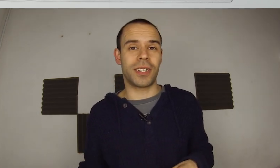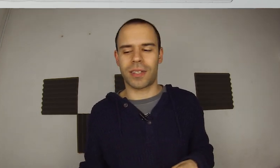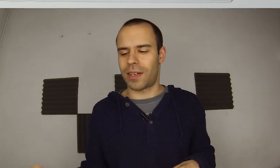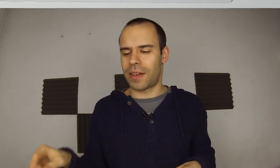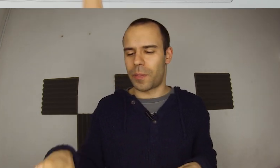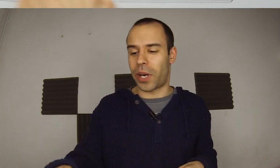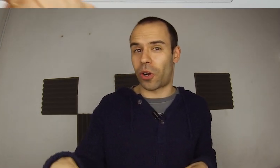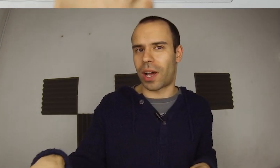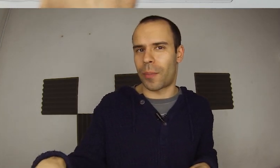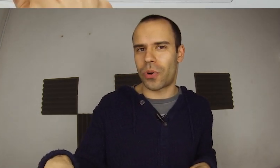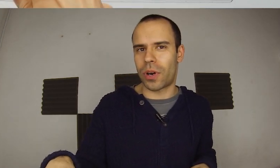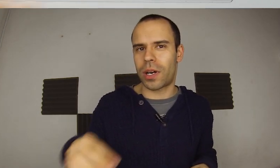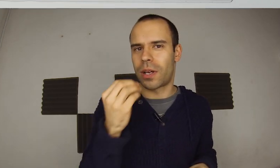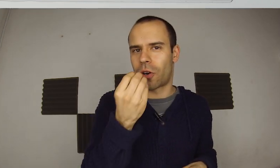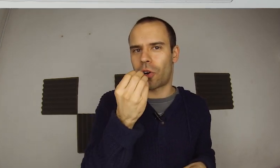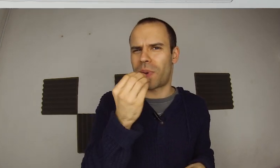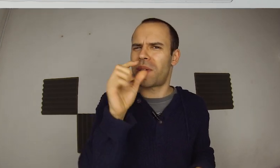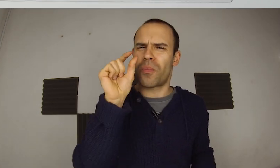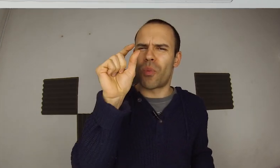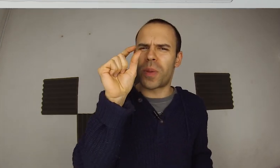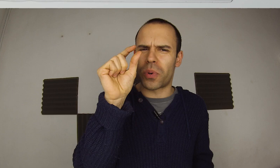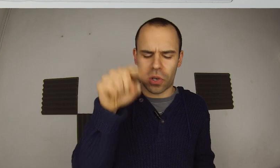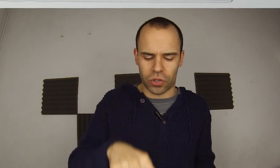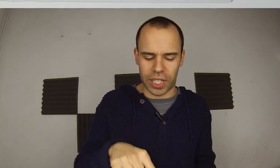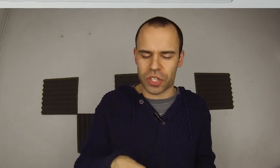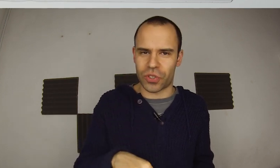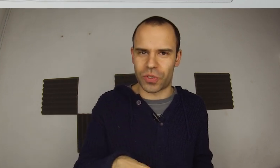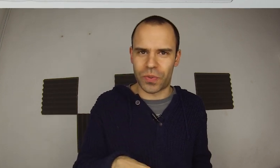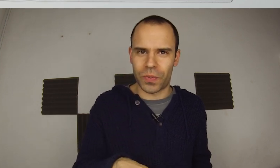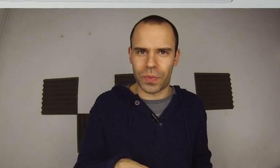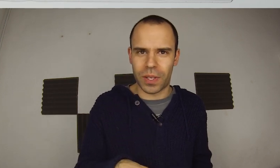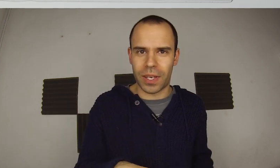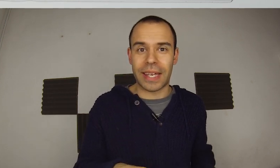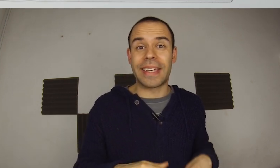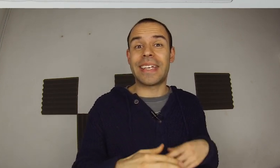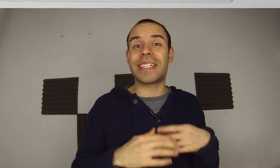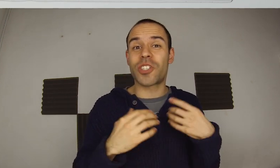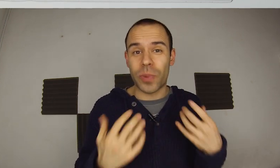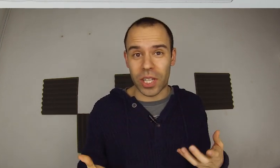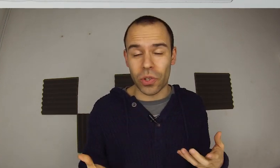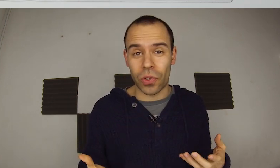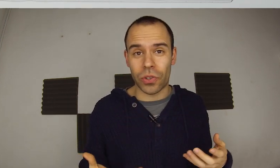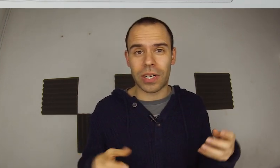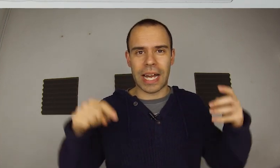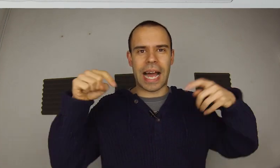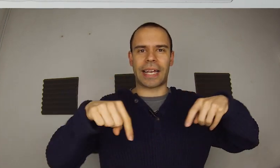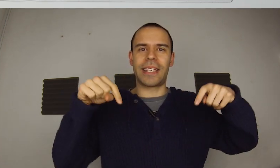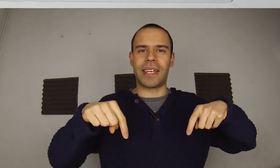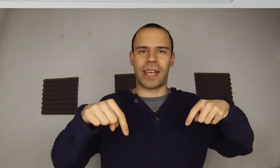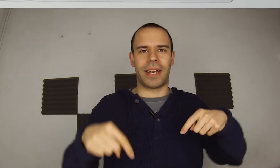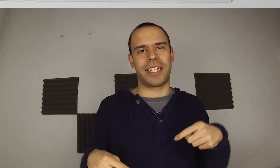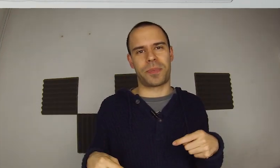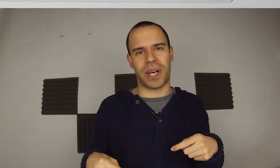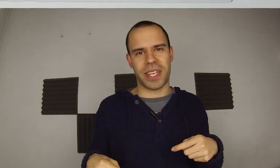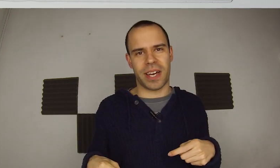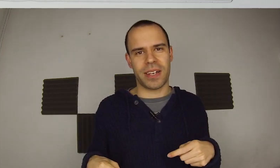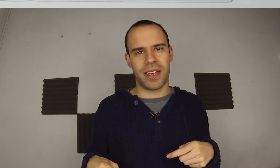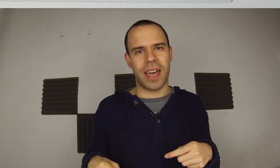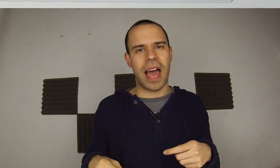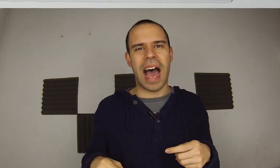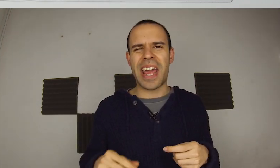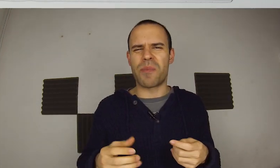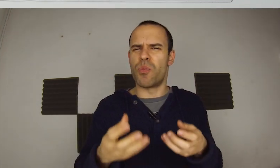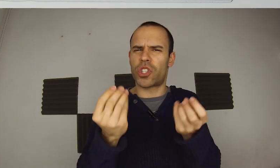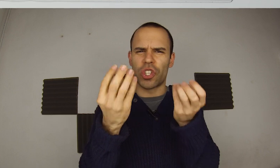sí pero en japón comen muy poco queso y sobre todo aquí en españa